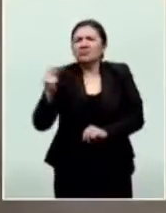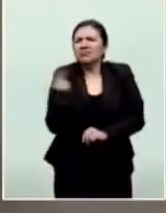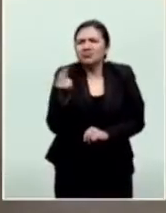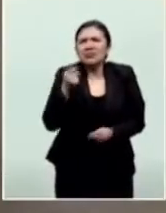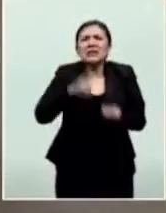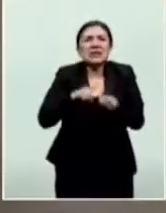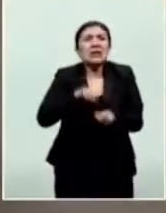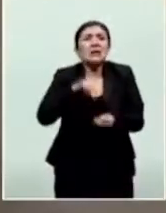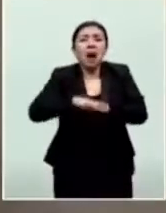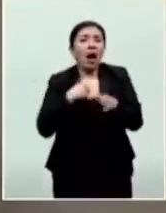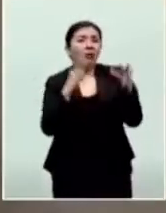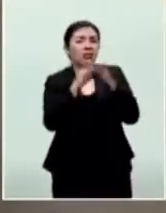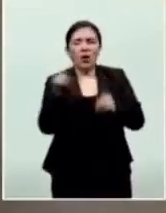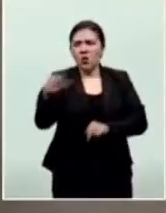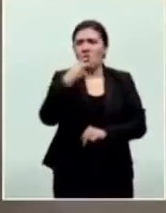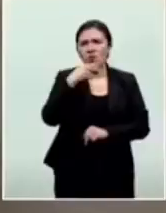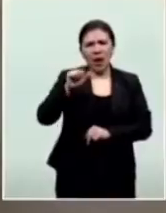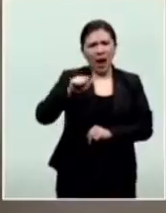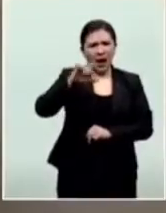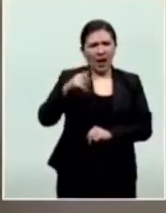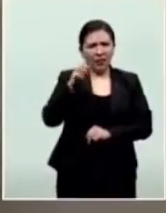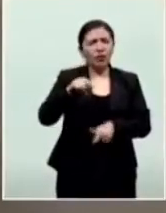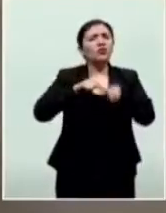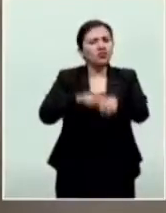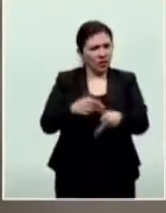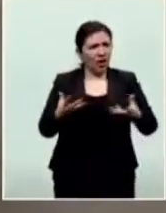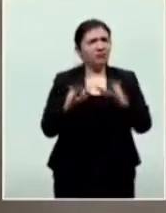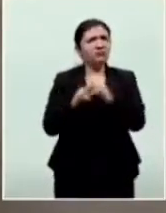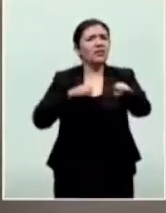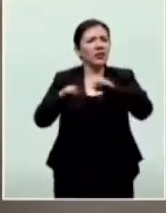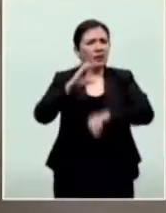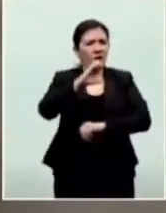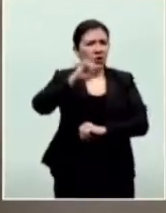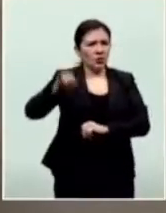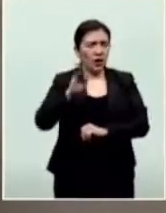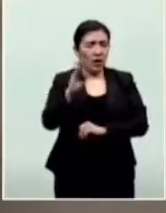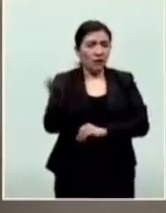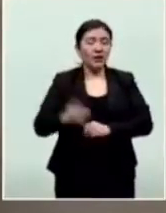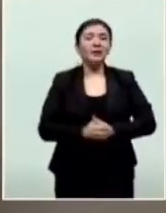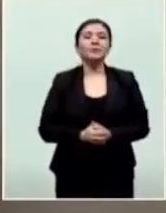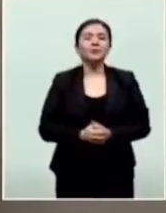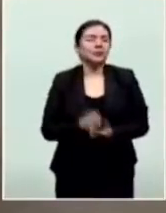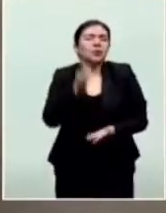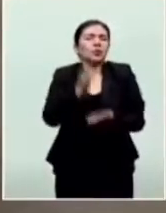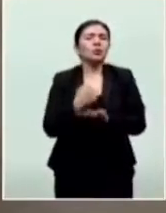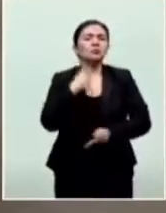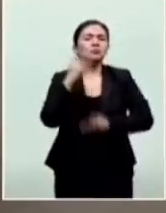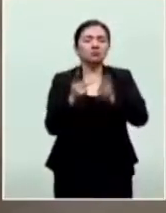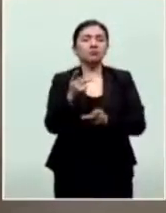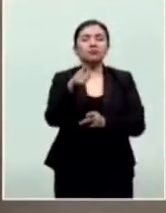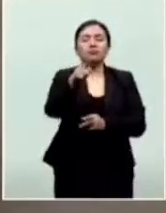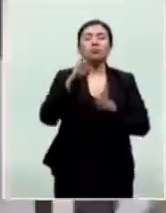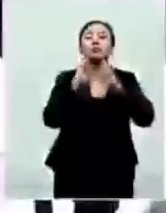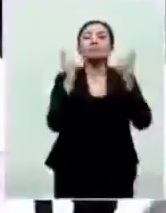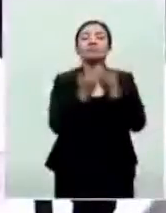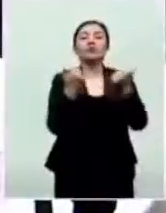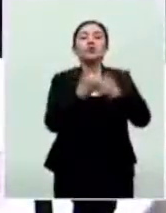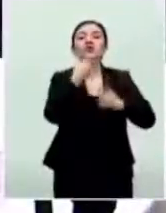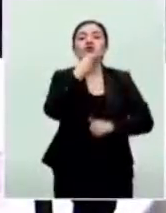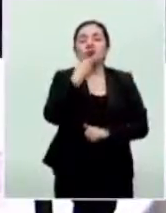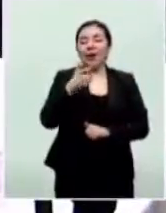explicar. Alejandro Ríos Camarena sigue trabajando en el Consejo de la Judicatura Federal. Solamente para aclarar, la reunión que tuvo con Gertz